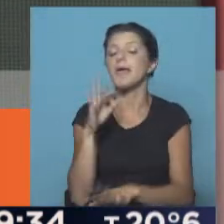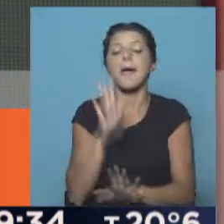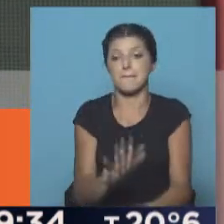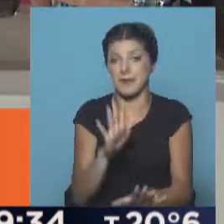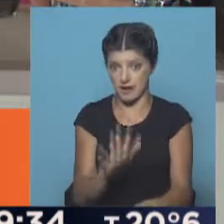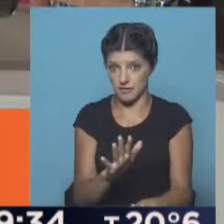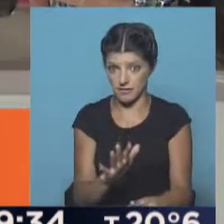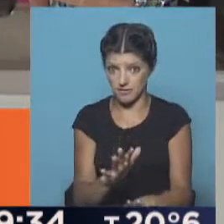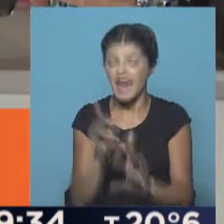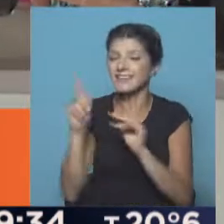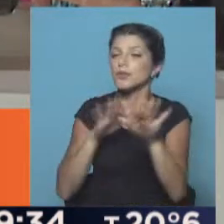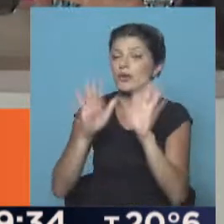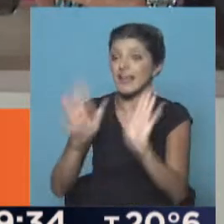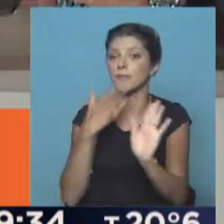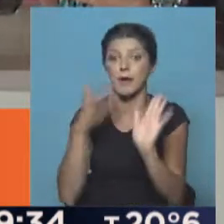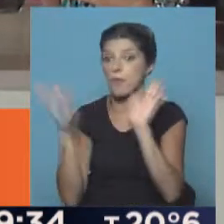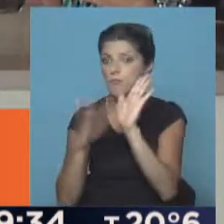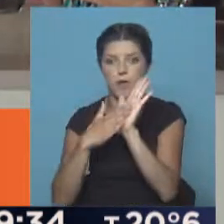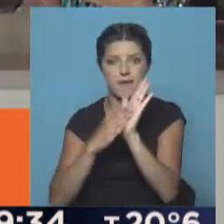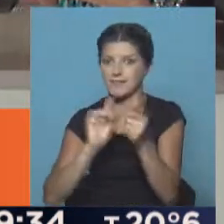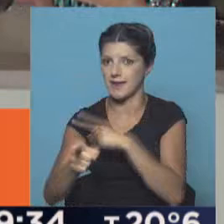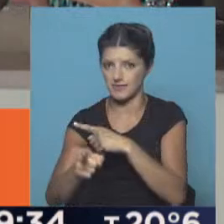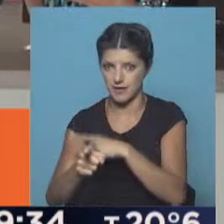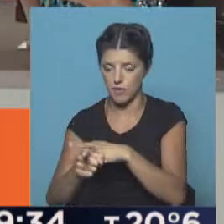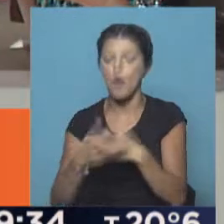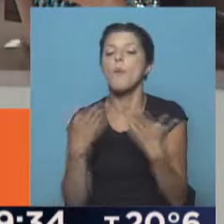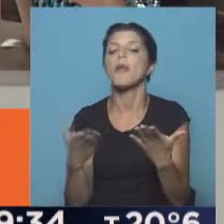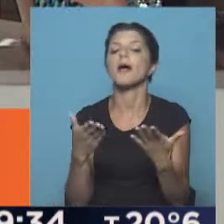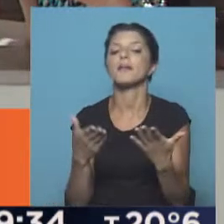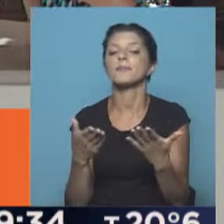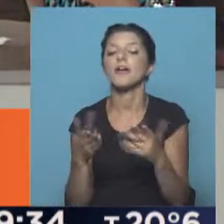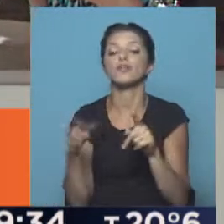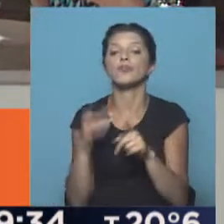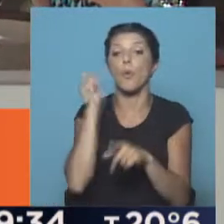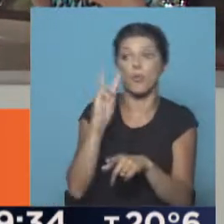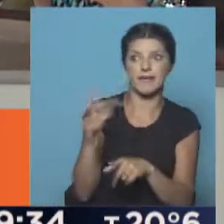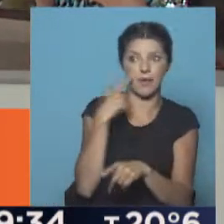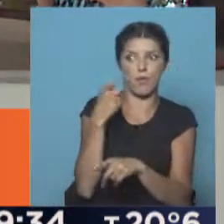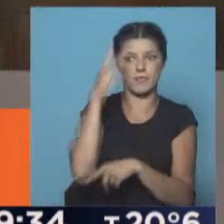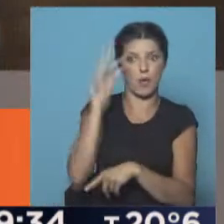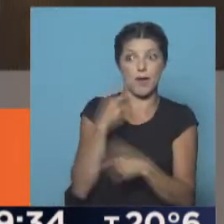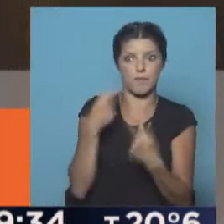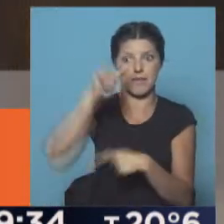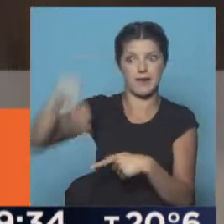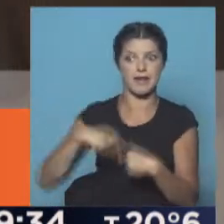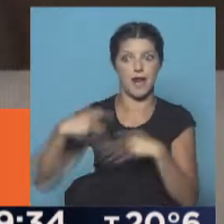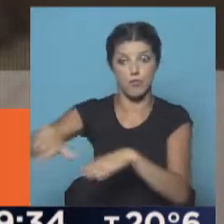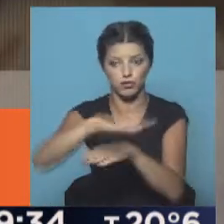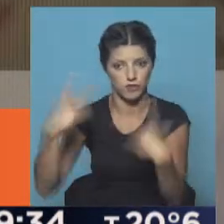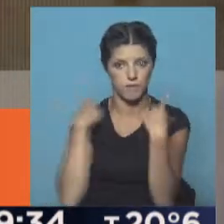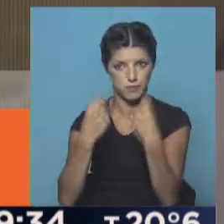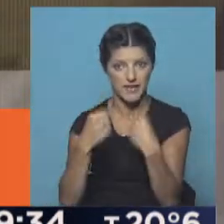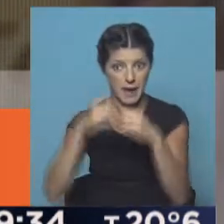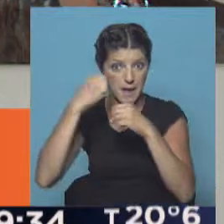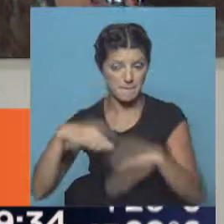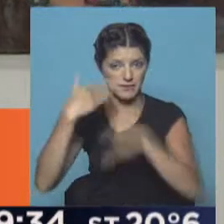y eso hace que los jueces, para preservar de alguna manera que no haya una condena social sobre ellos, avancen? Nosotros trabajamos con una categoría en el libro.